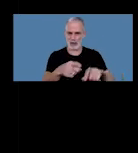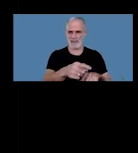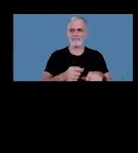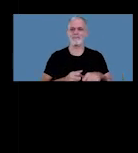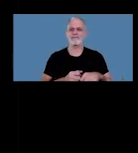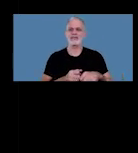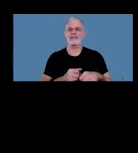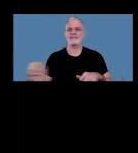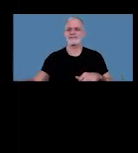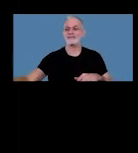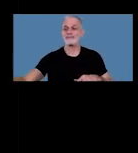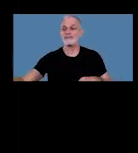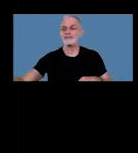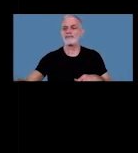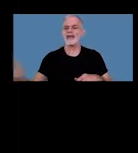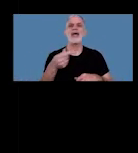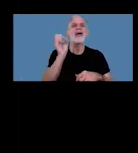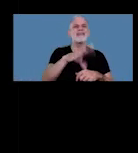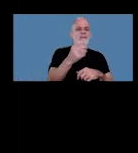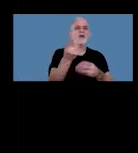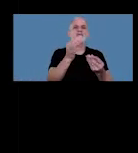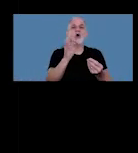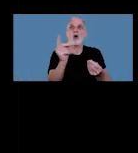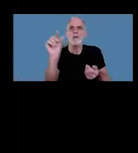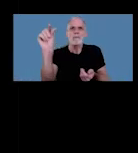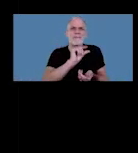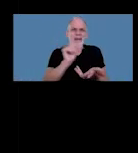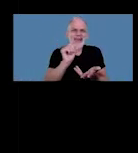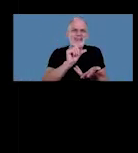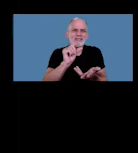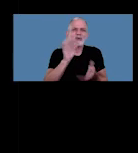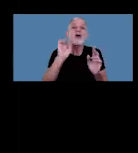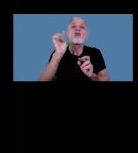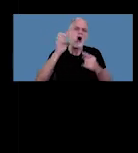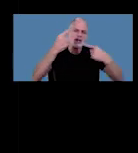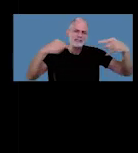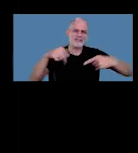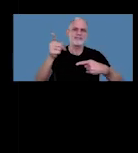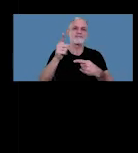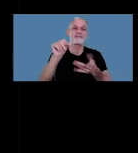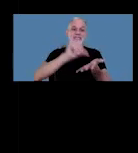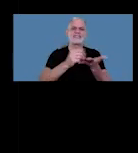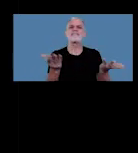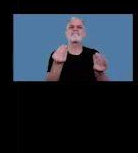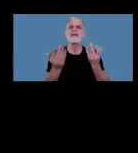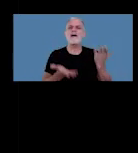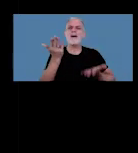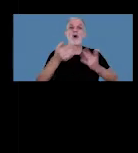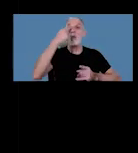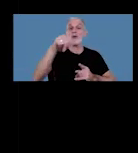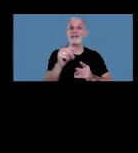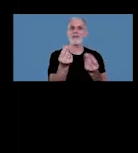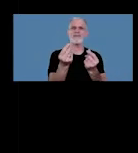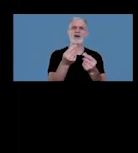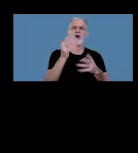de depósitos y créditos en moneda extranjera, la existencia va a tener que ser evaluada al último valor de cotización,